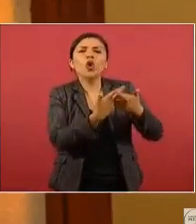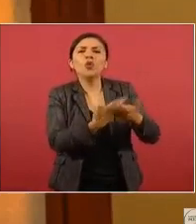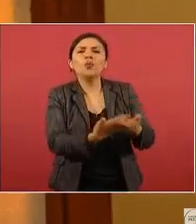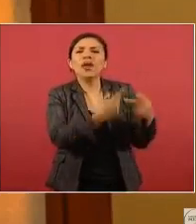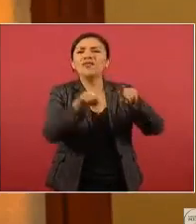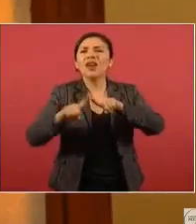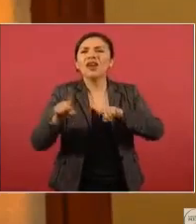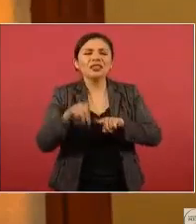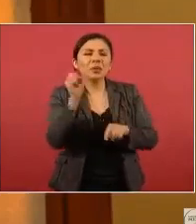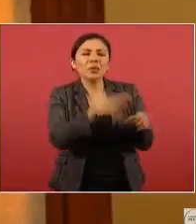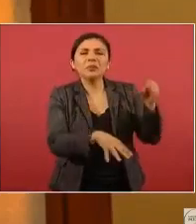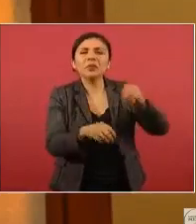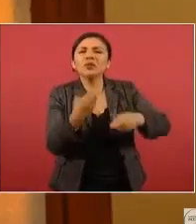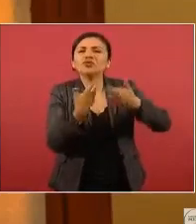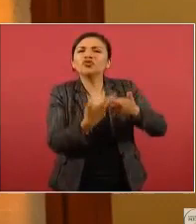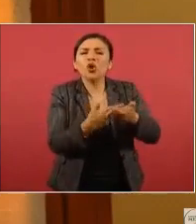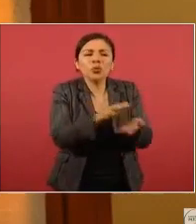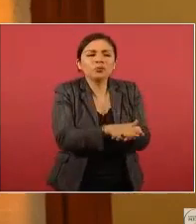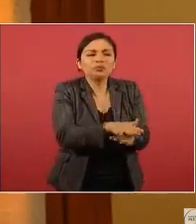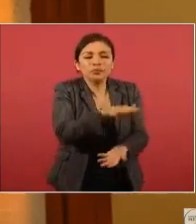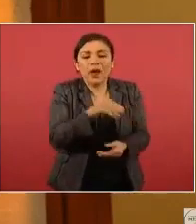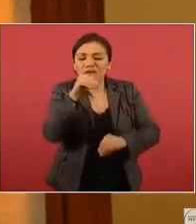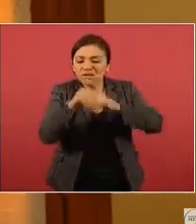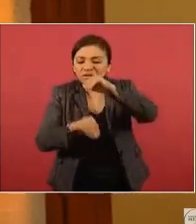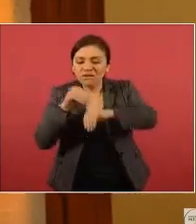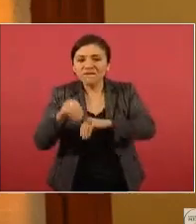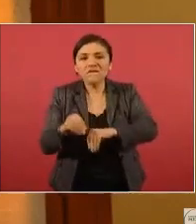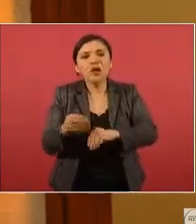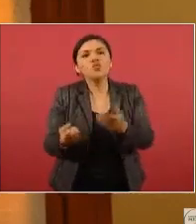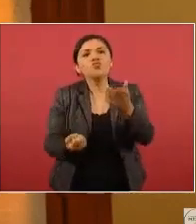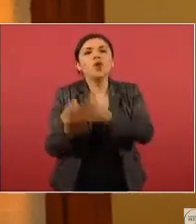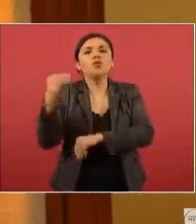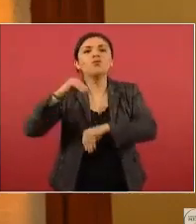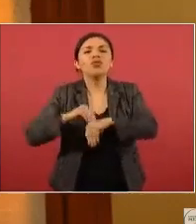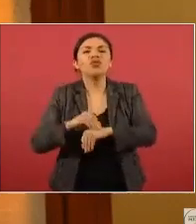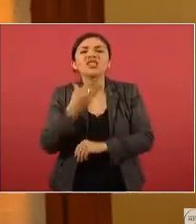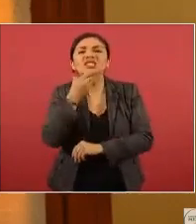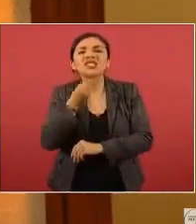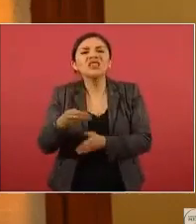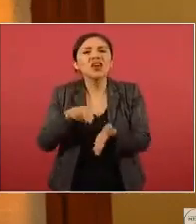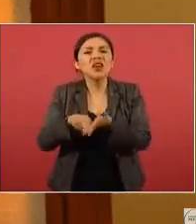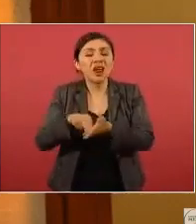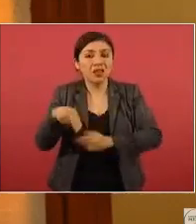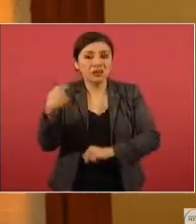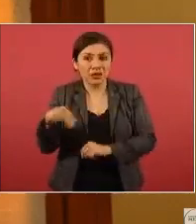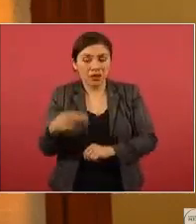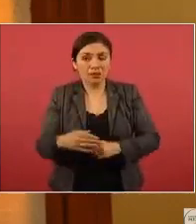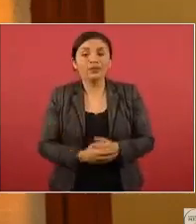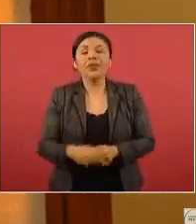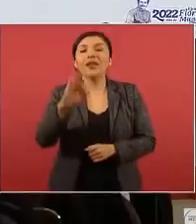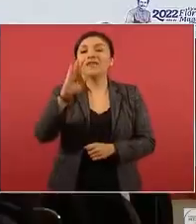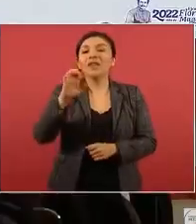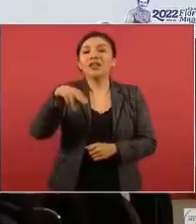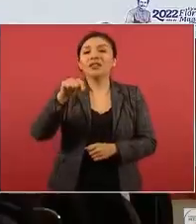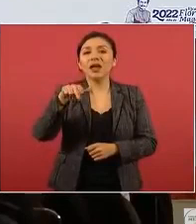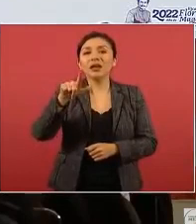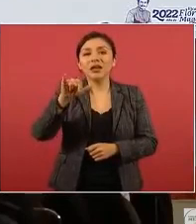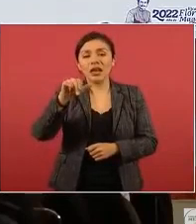drogas que producen los mezclan y se genera esta droga fentanilo